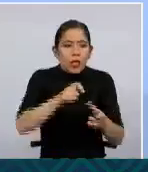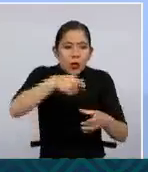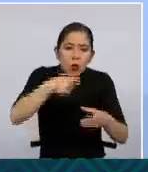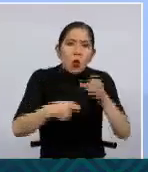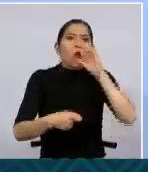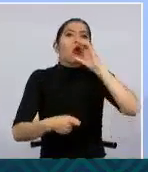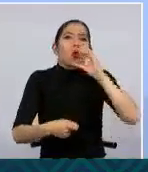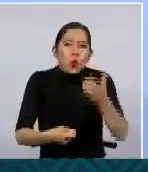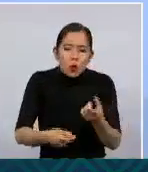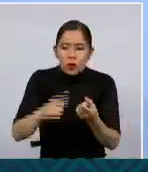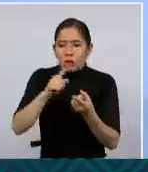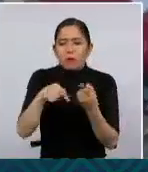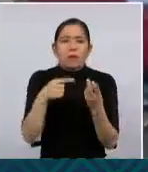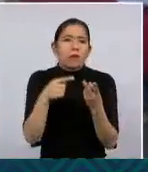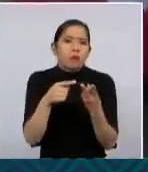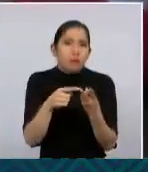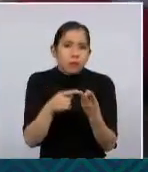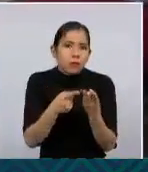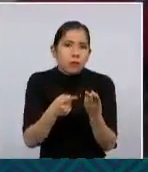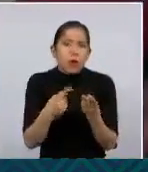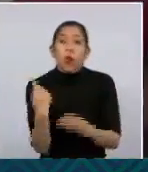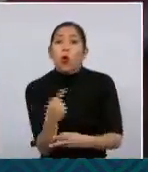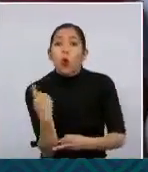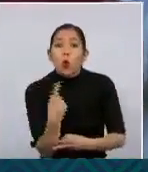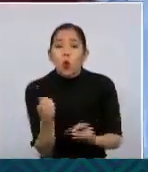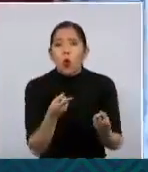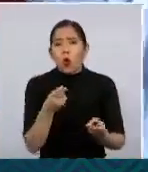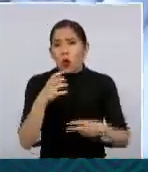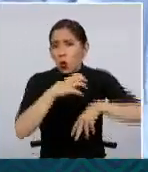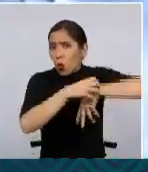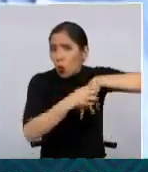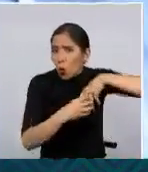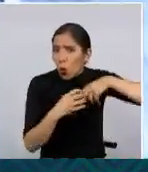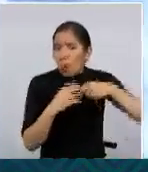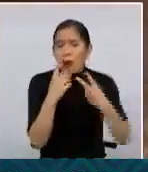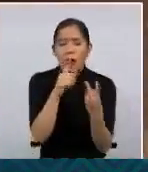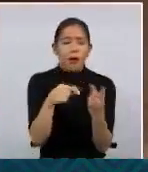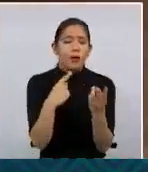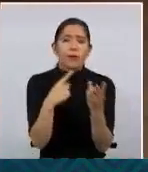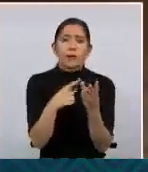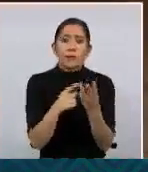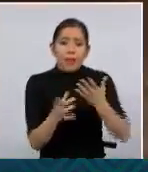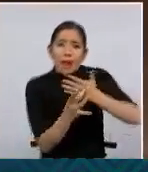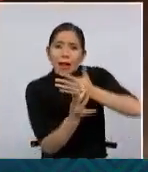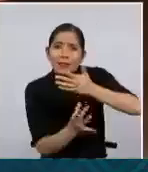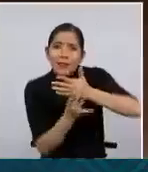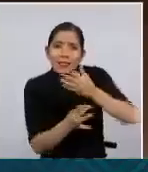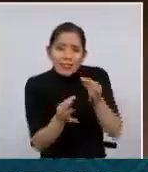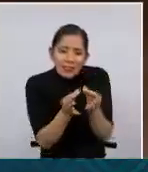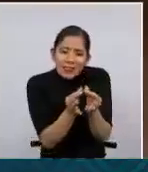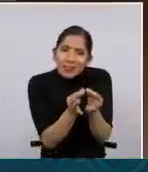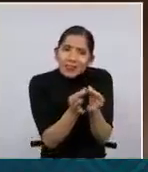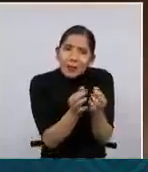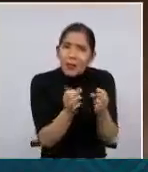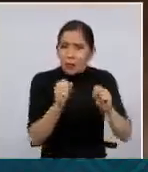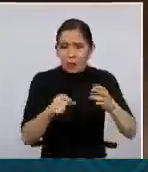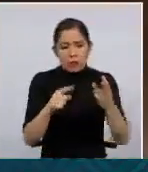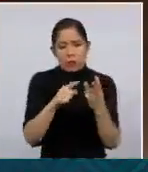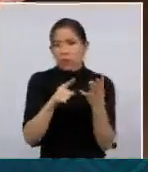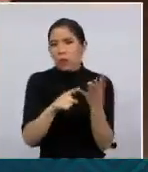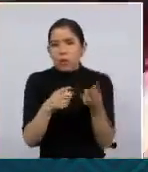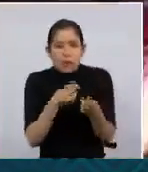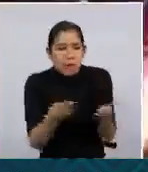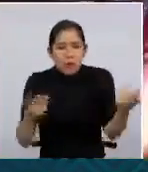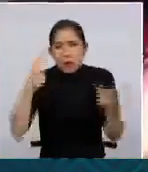este caso jugos de uva, aceite de semilla de uva, materia prima